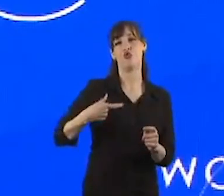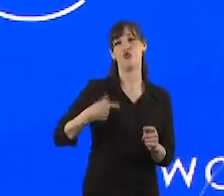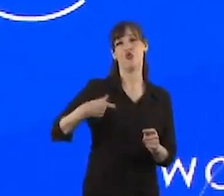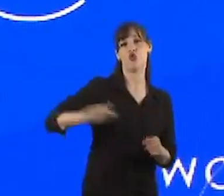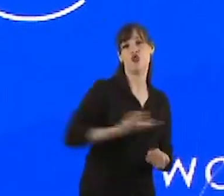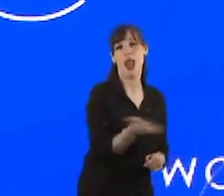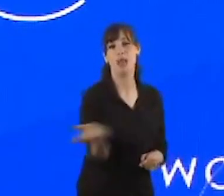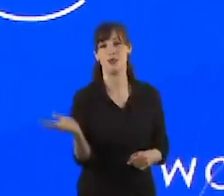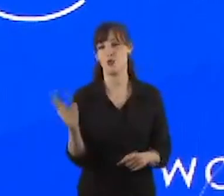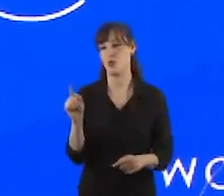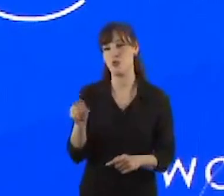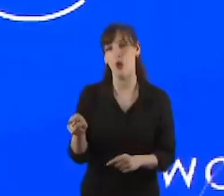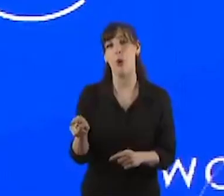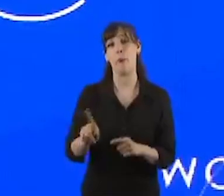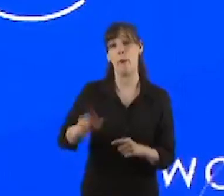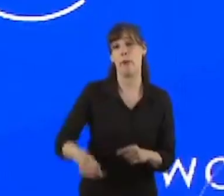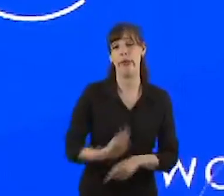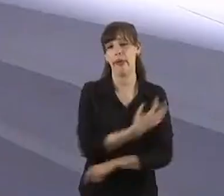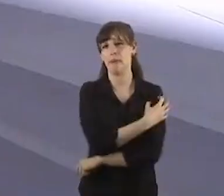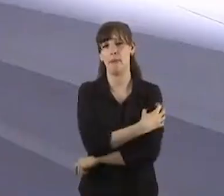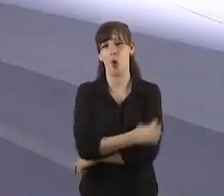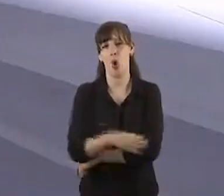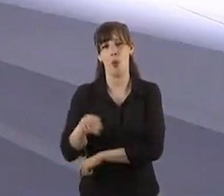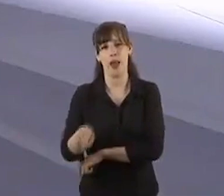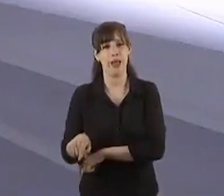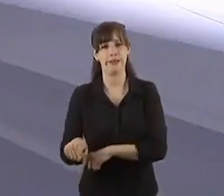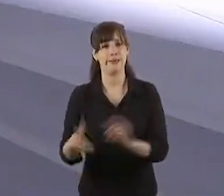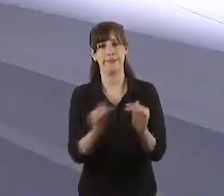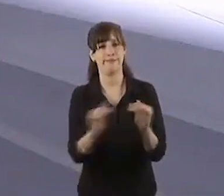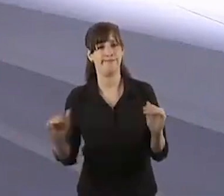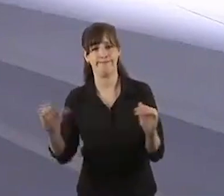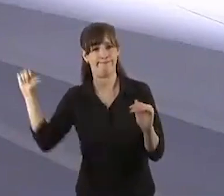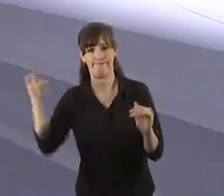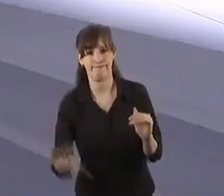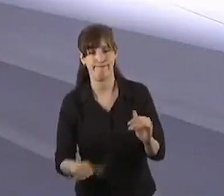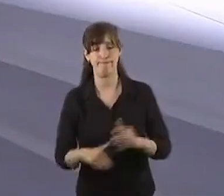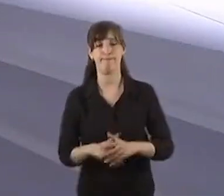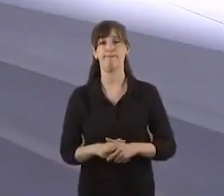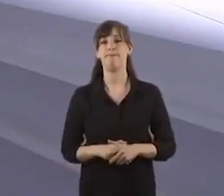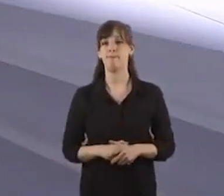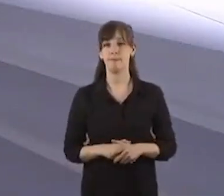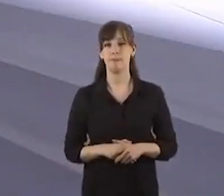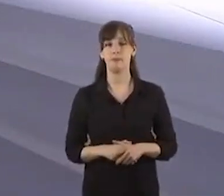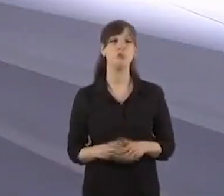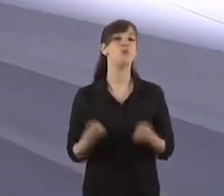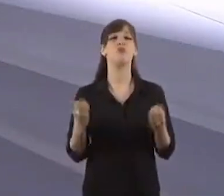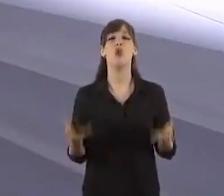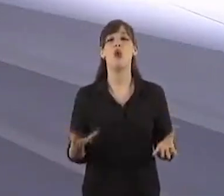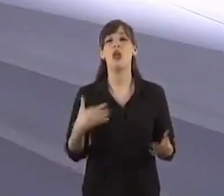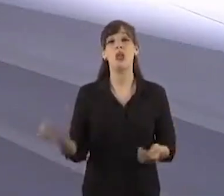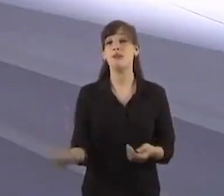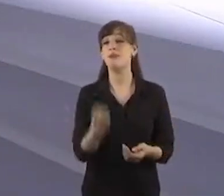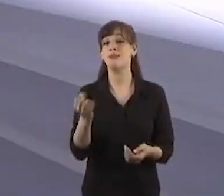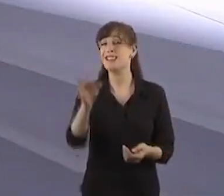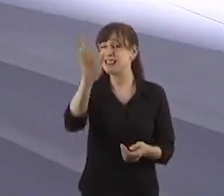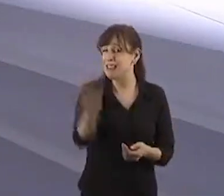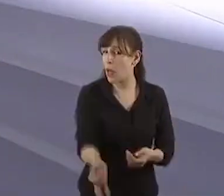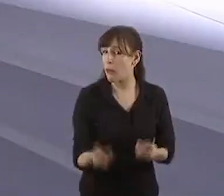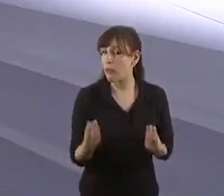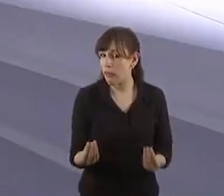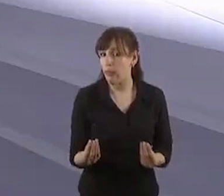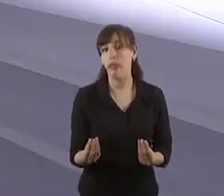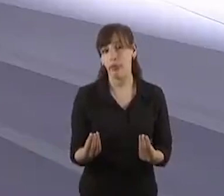la pobreza, a la miseria y el estancamiento. Porque nunca debe olvidarse que el socialismo es siempre y en todo lugar un